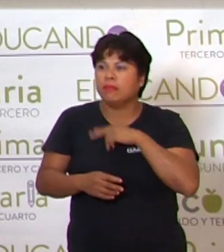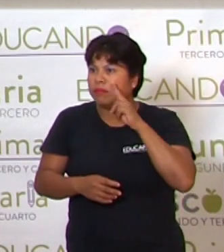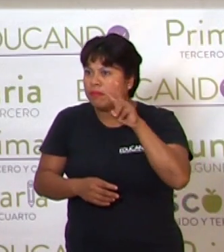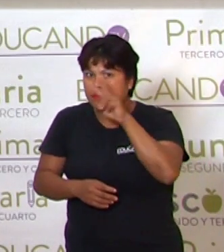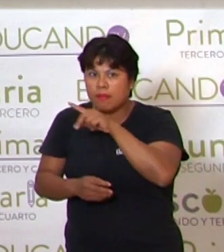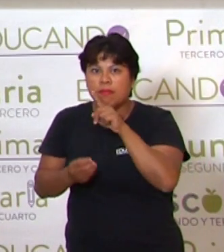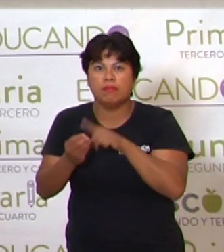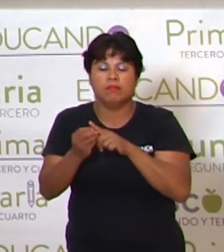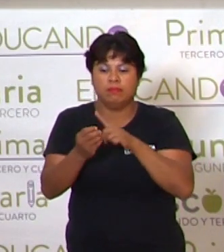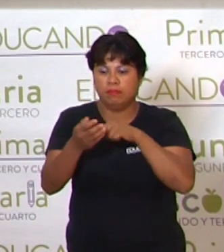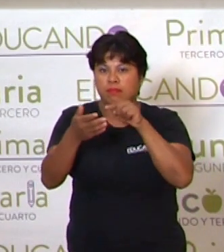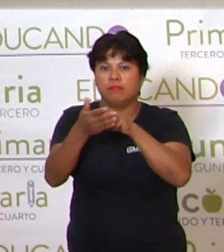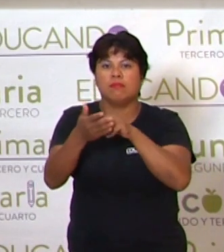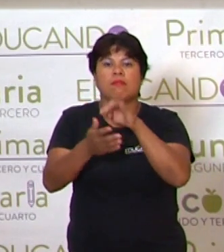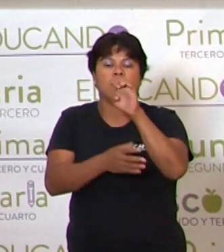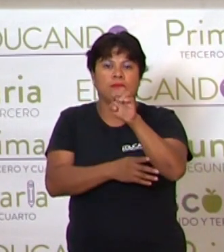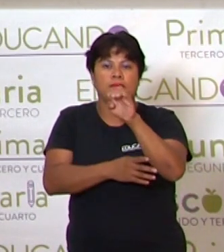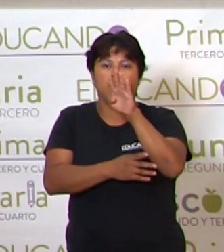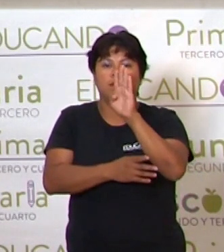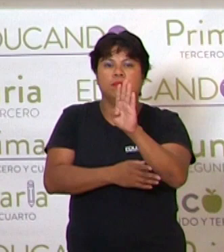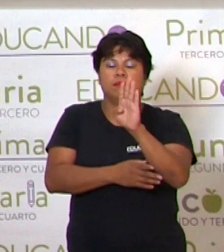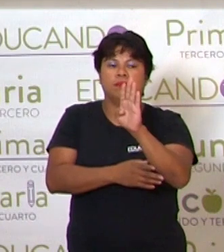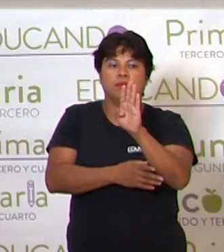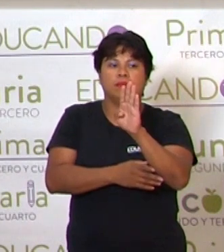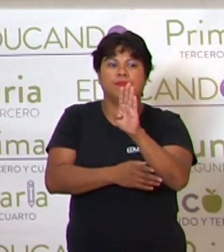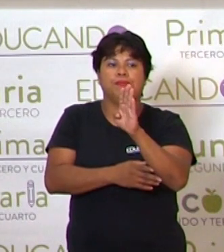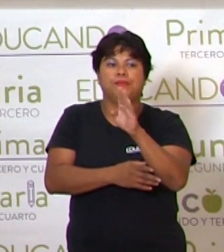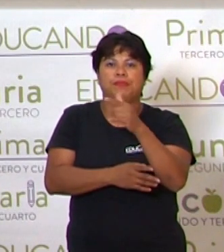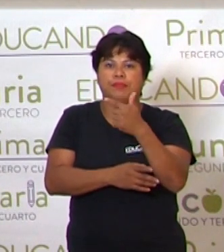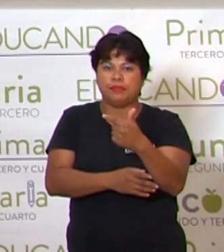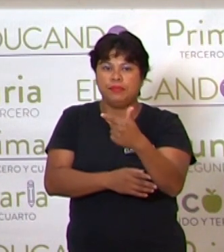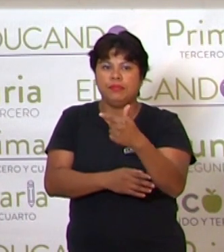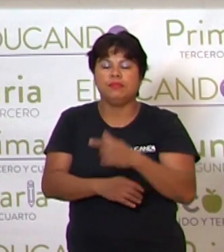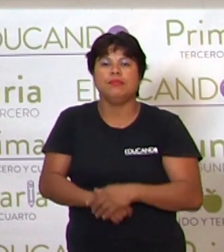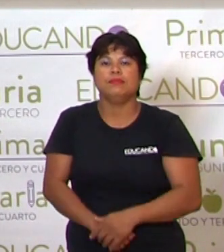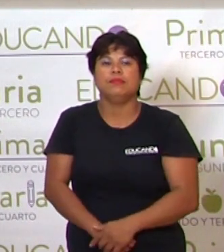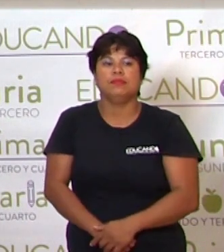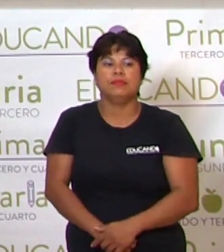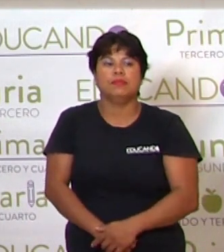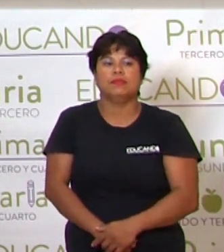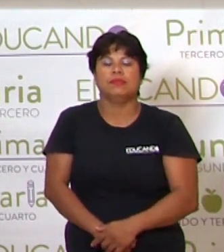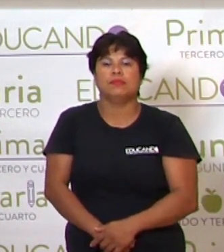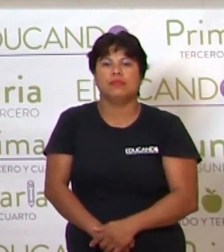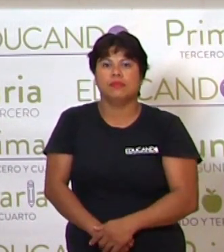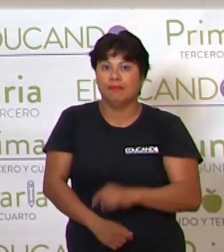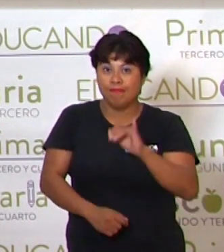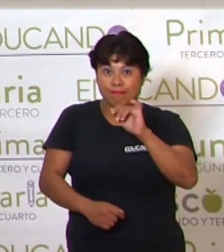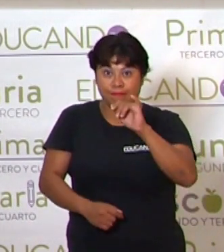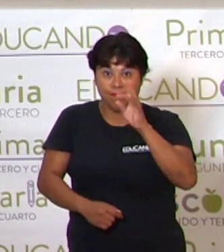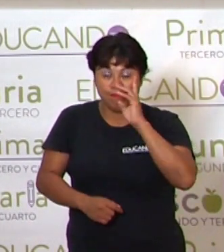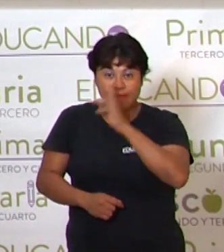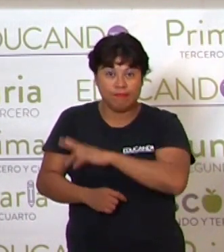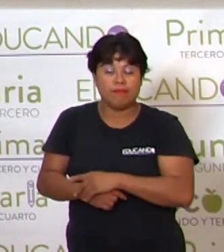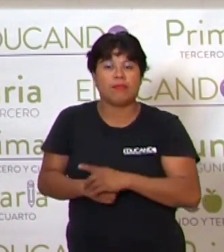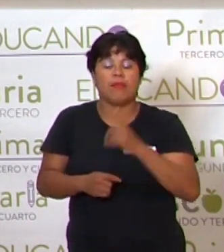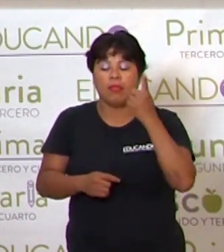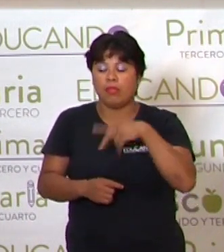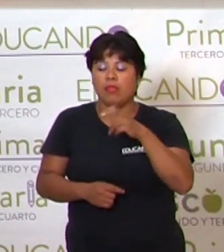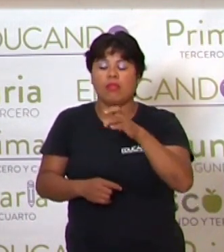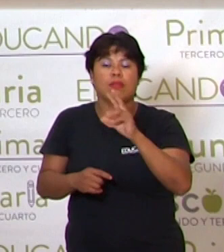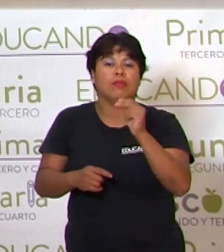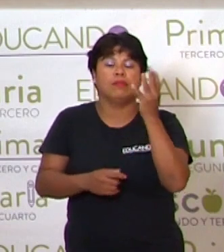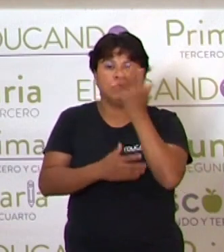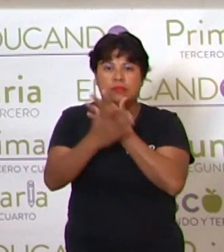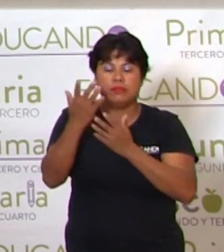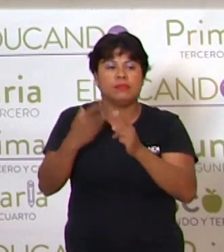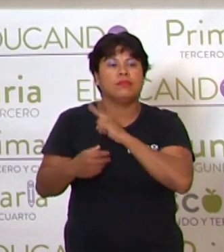E, B, G. ¿Sí? Para que no nos